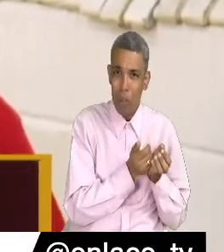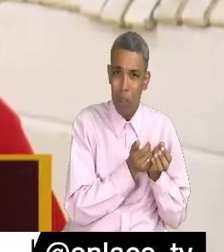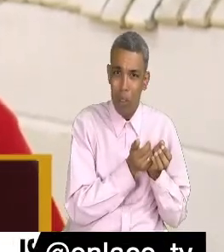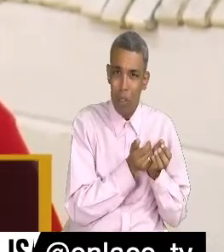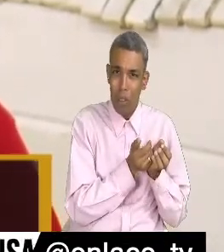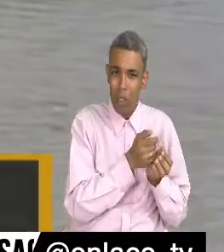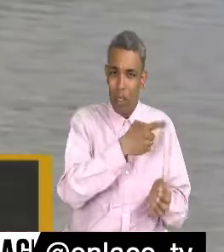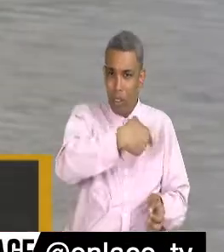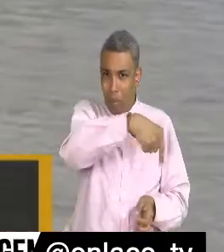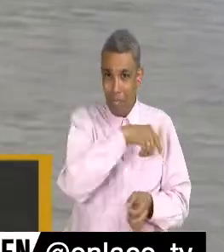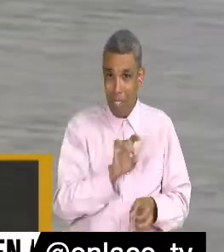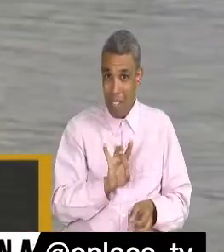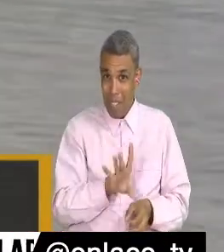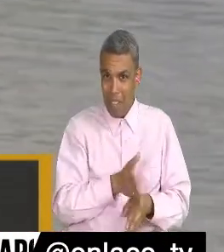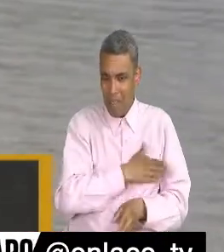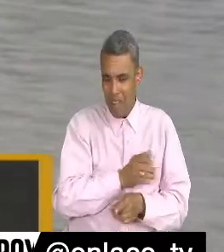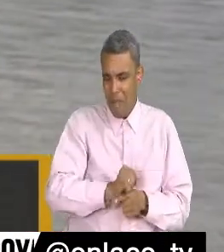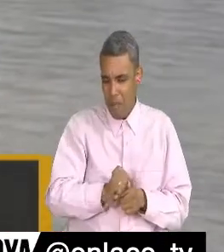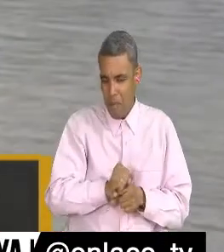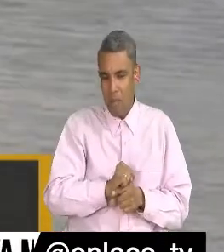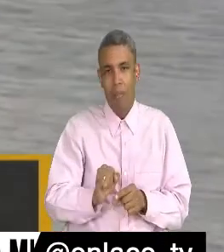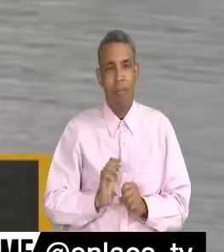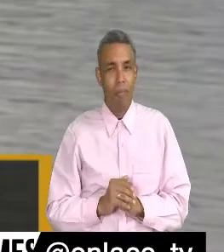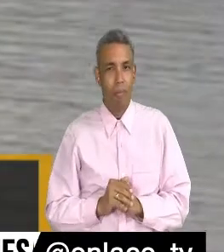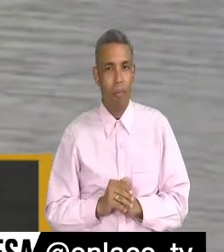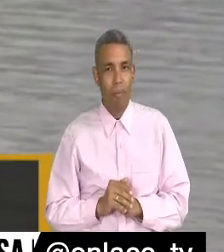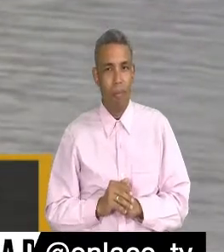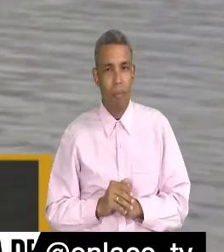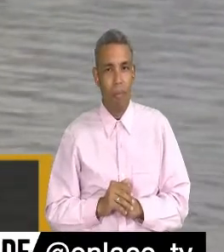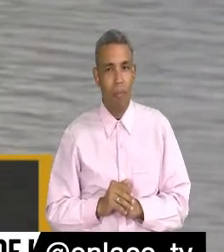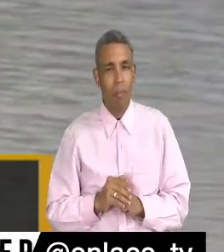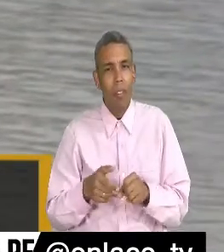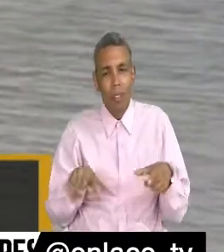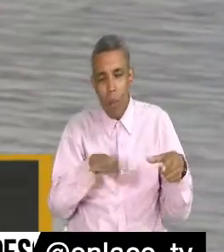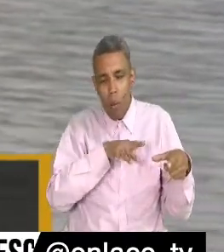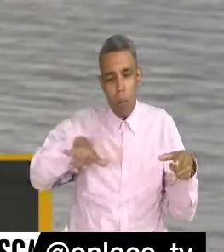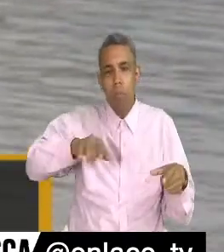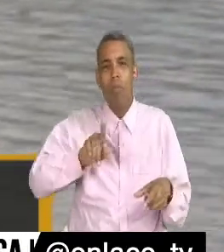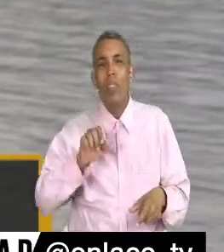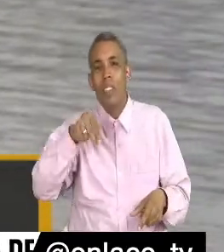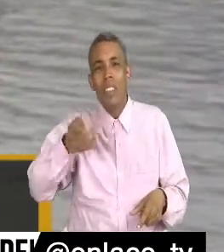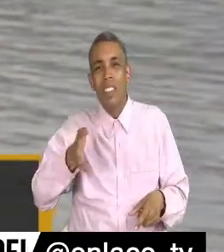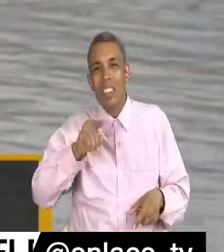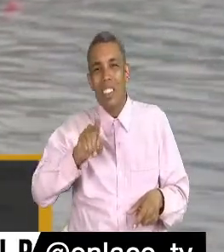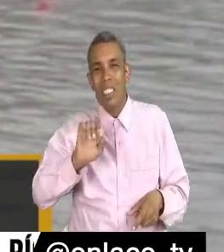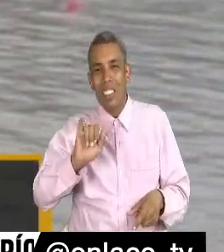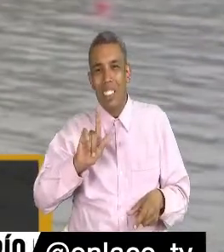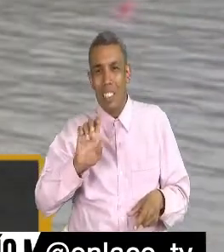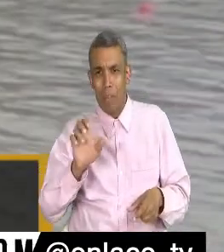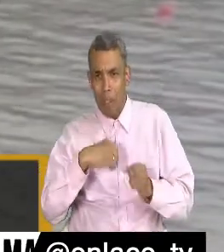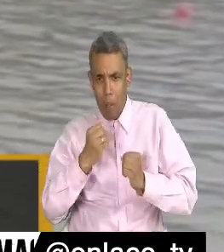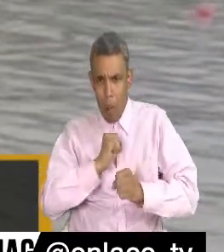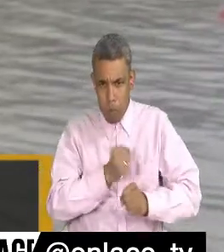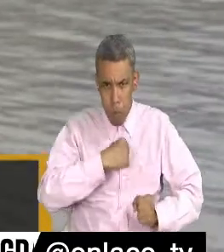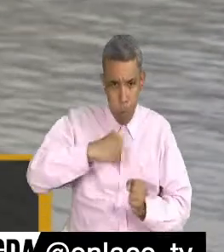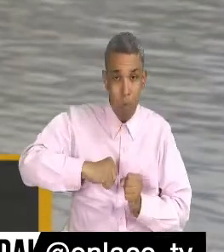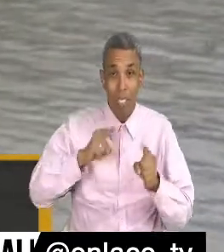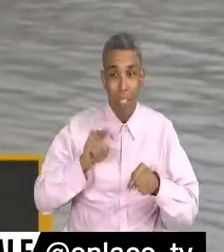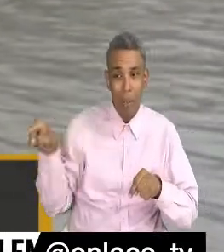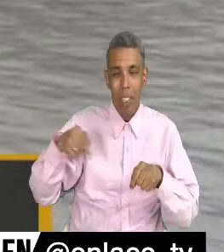darle con toda. Los demás deportistas siguen sus prácticas tanto en la Ciénaga San Silvestre como en el gimnasio para lograr nuevos triunfos y medallas para Colombia